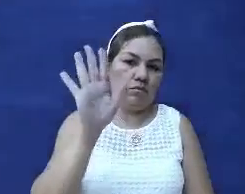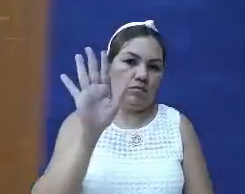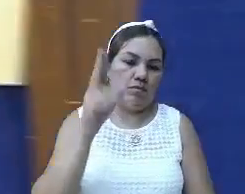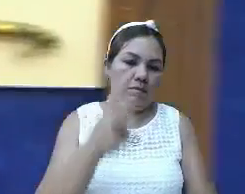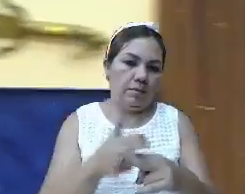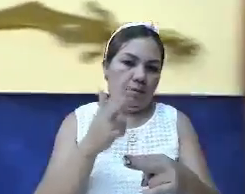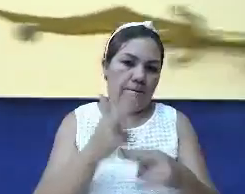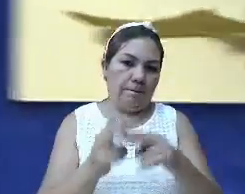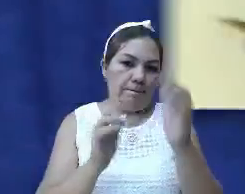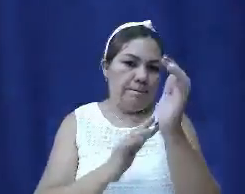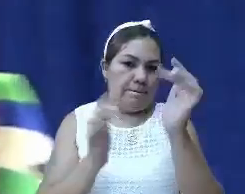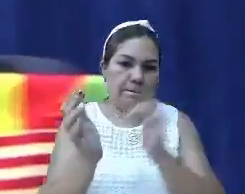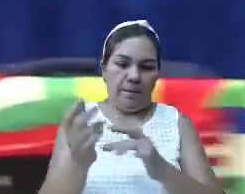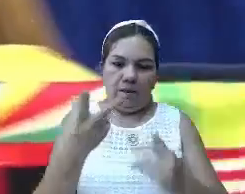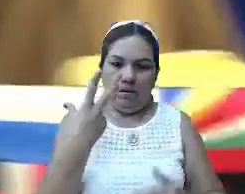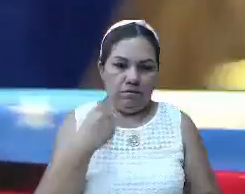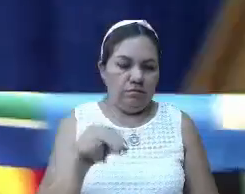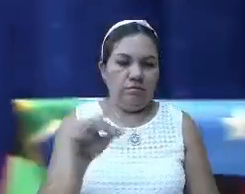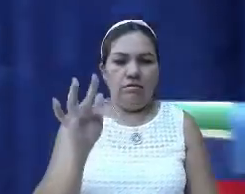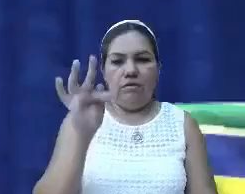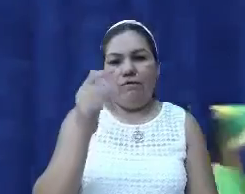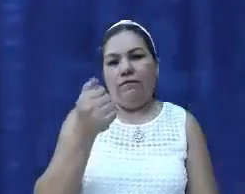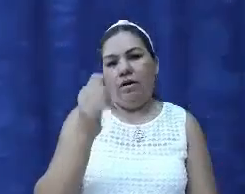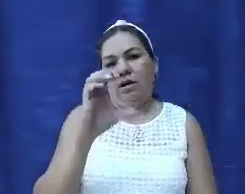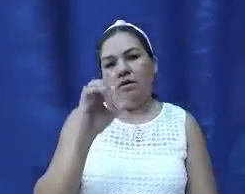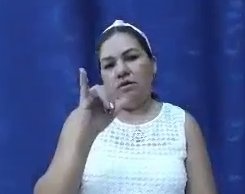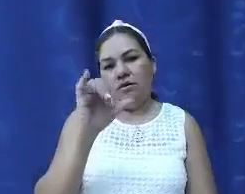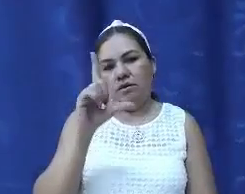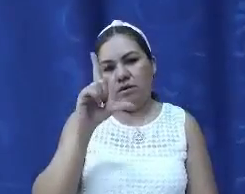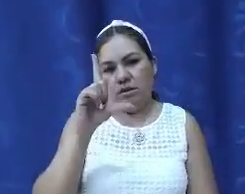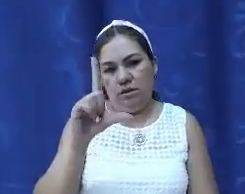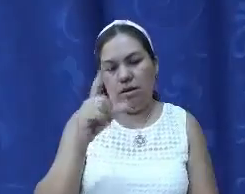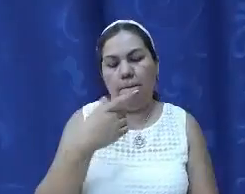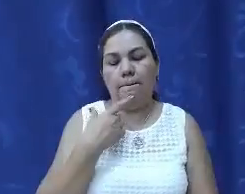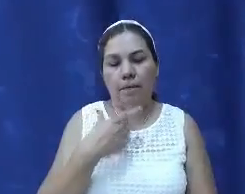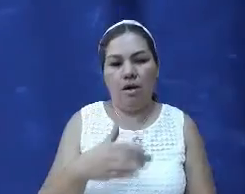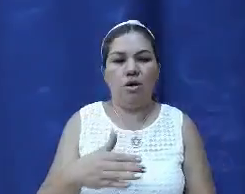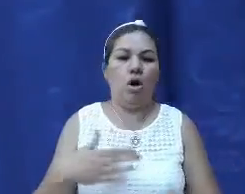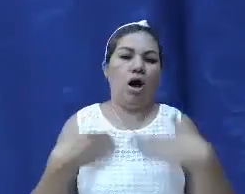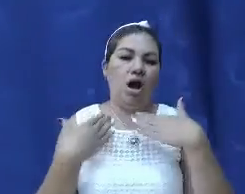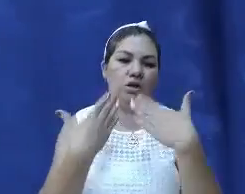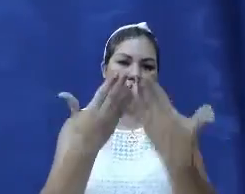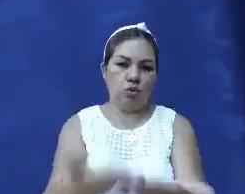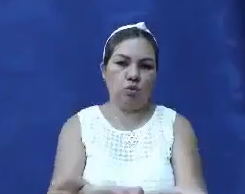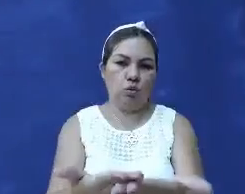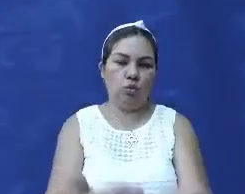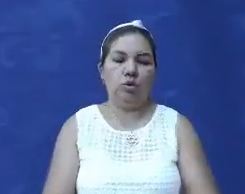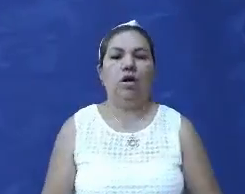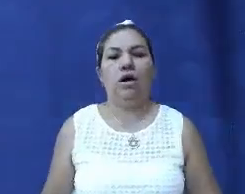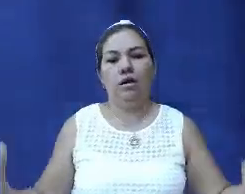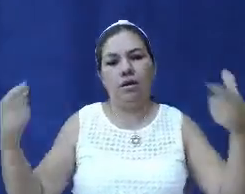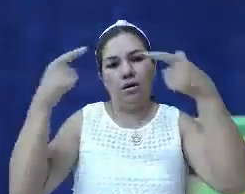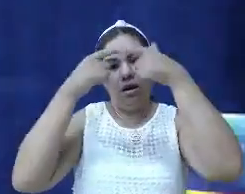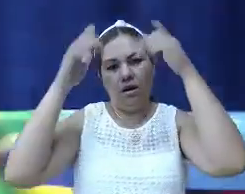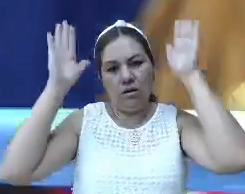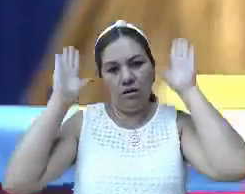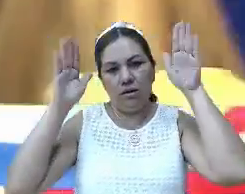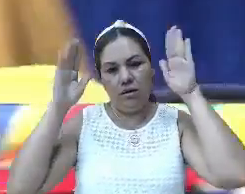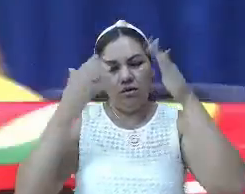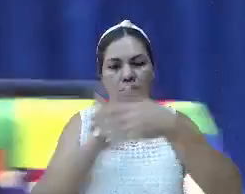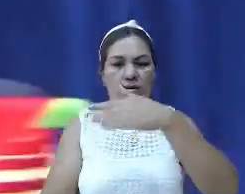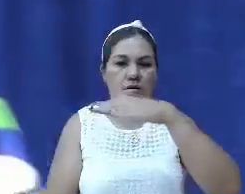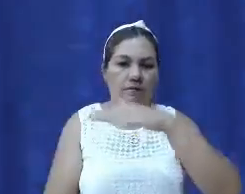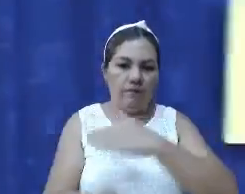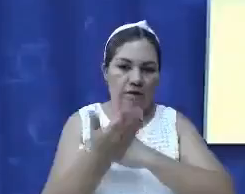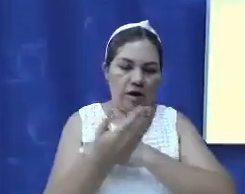No va a ser fácil, pero tendrás ayuda. El ángel de Yahweh se levanta a favor tuyo.